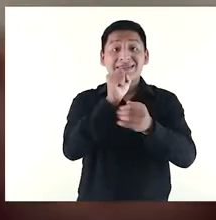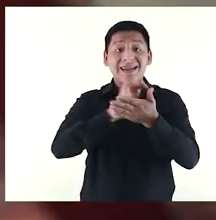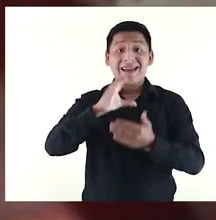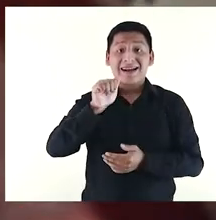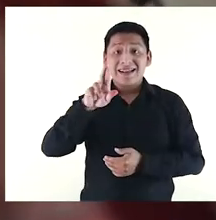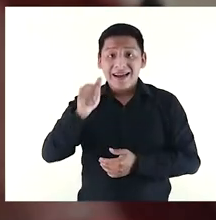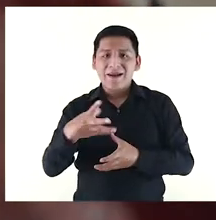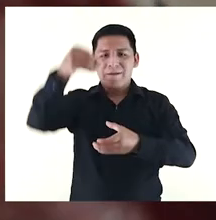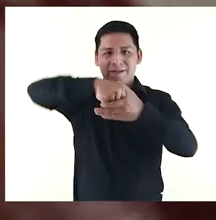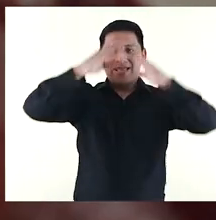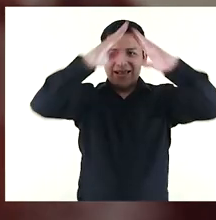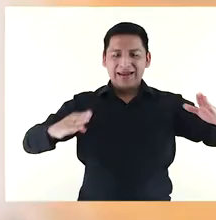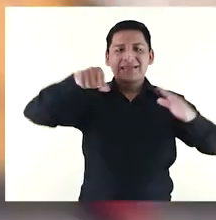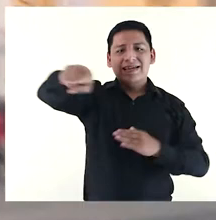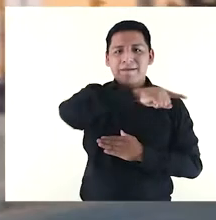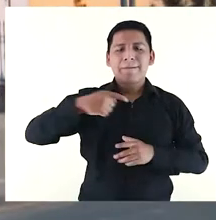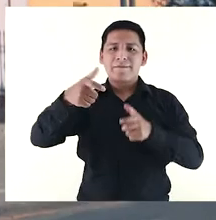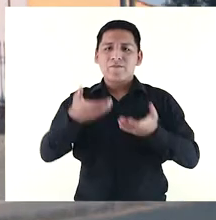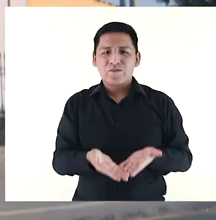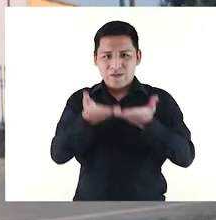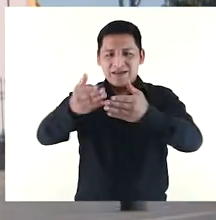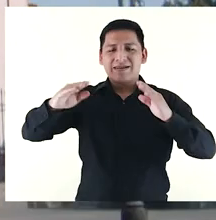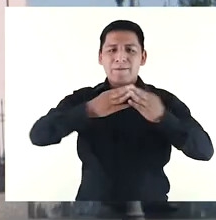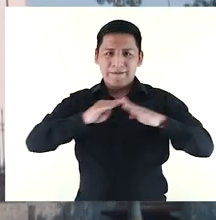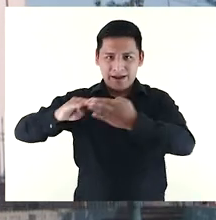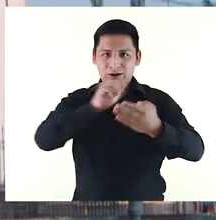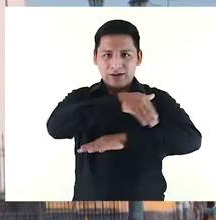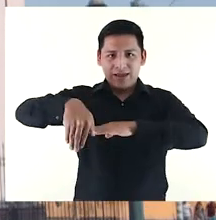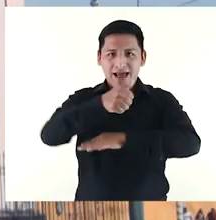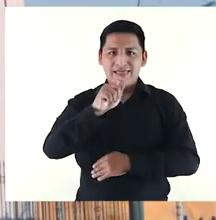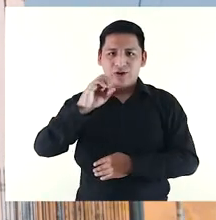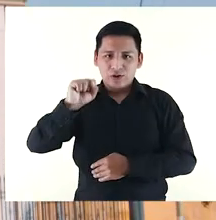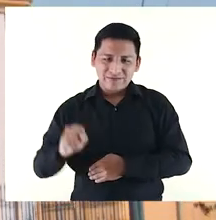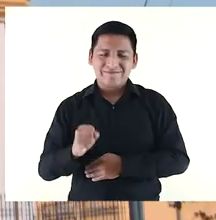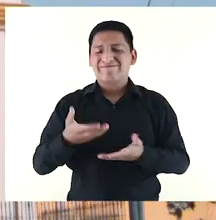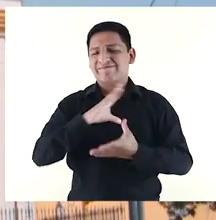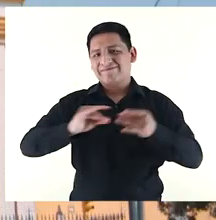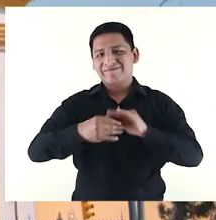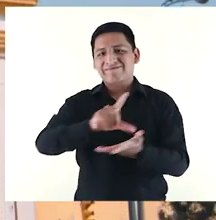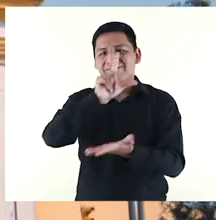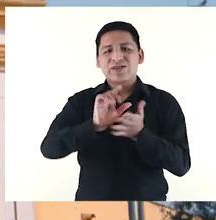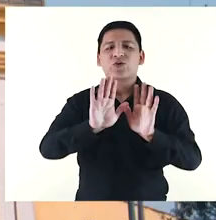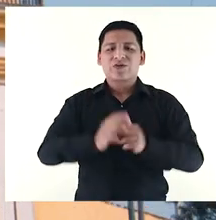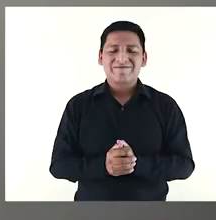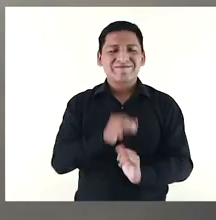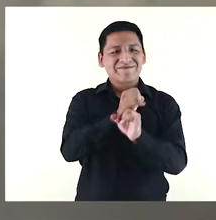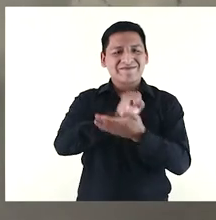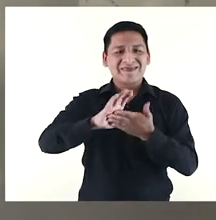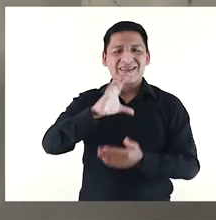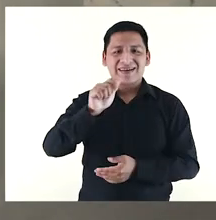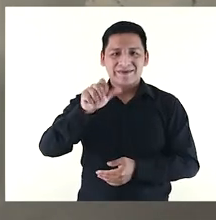iglesia de Santa Clara es parte del monasterio de las Clarísimas y figura prometiente de Barrios Altos. Patrimonio